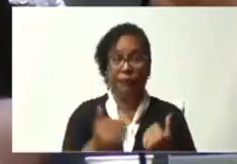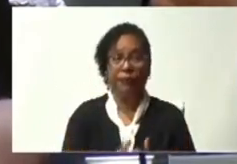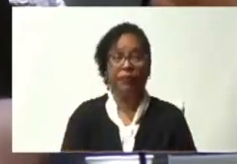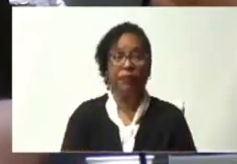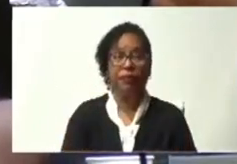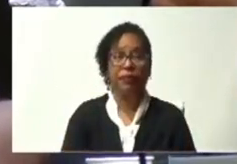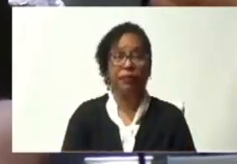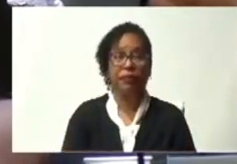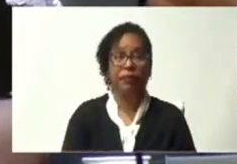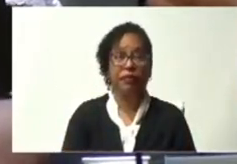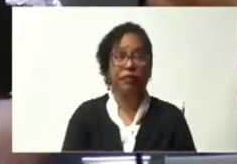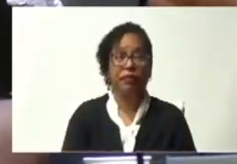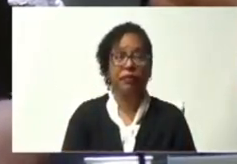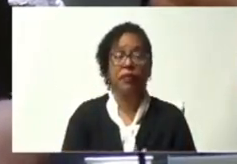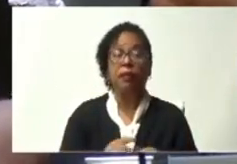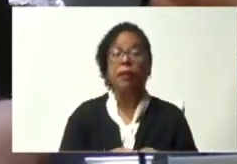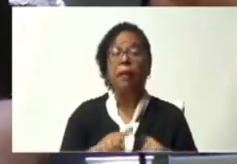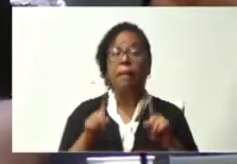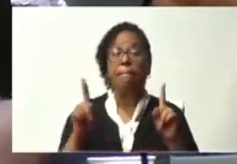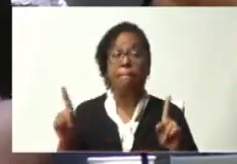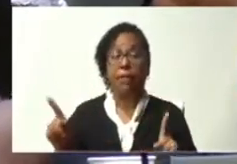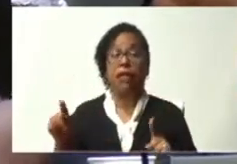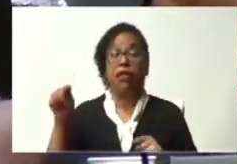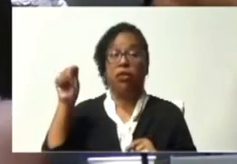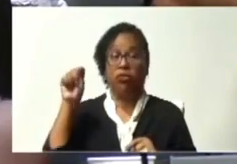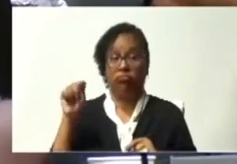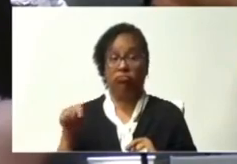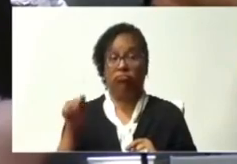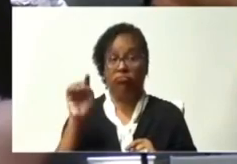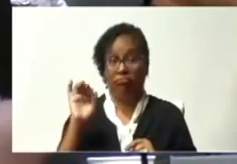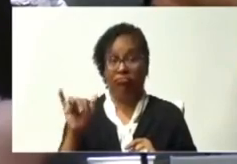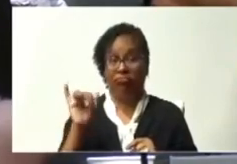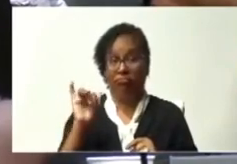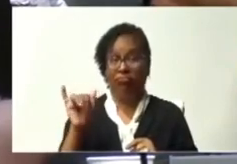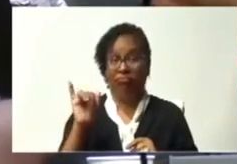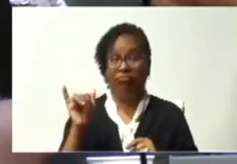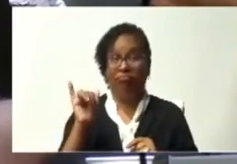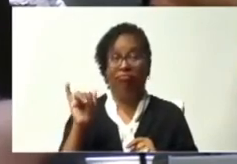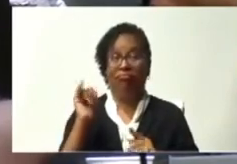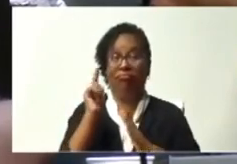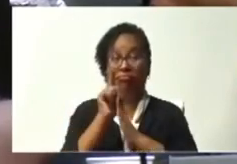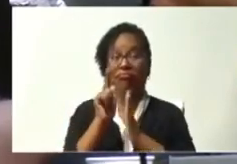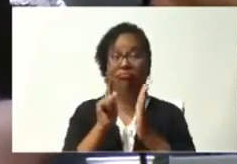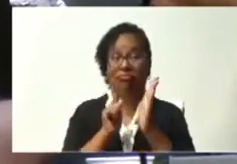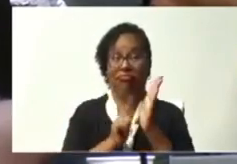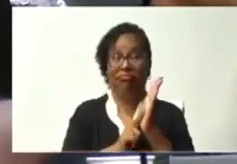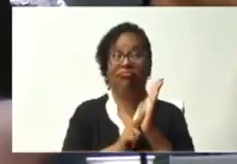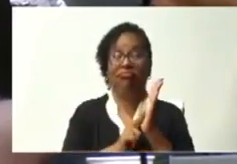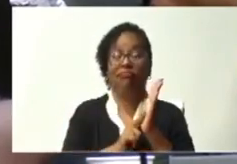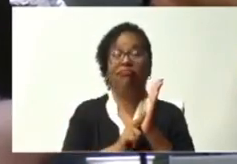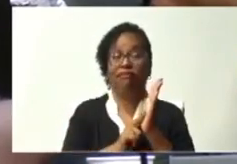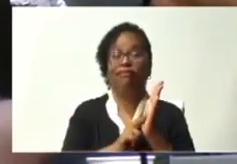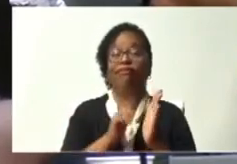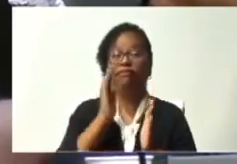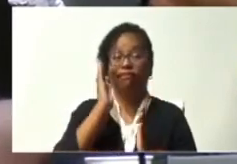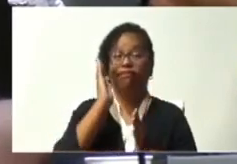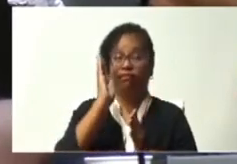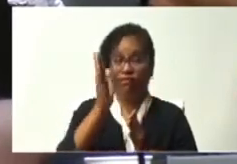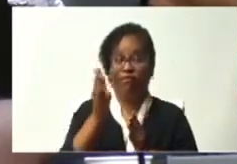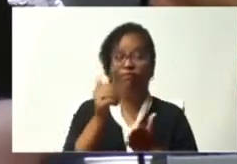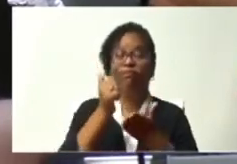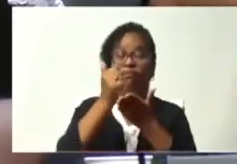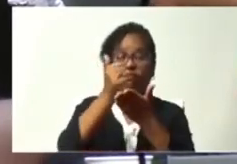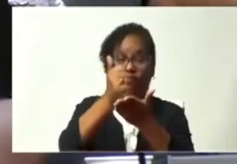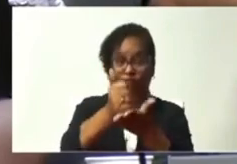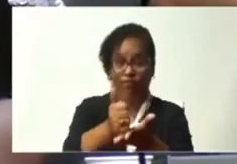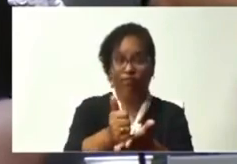llegado a la clase pobre a la clase rural de nuestro pueblo de nuestra de nuestro país es una de las mejores leyes